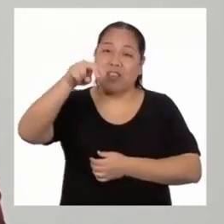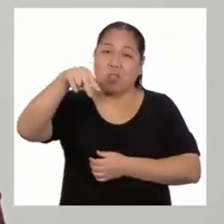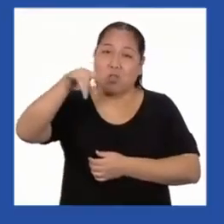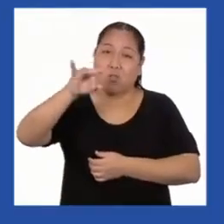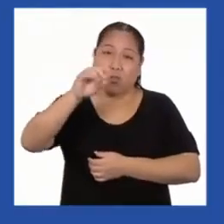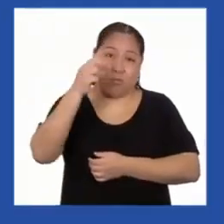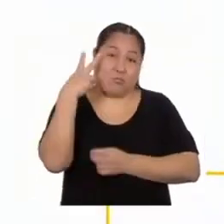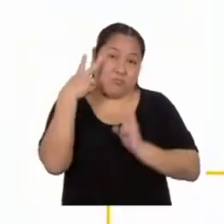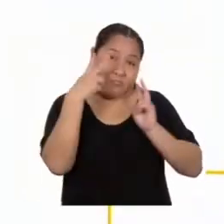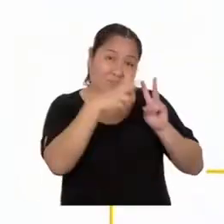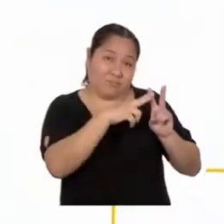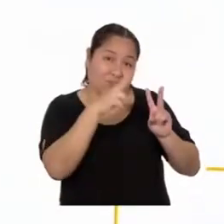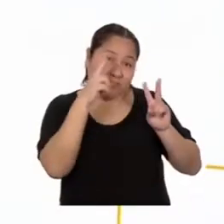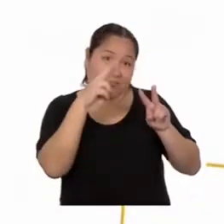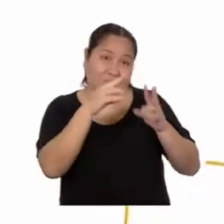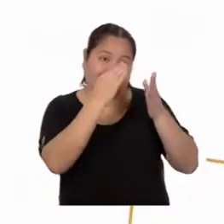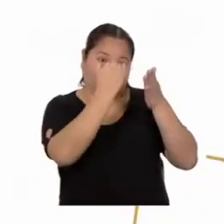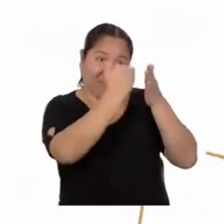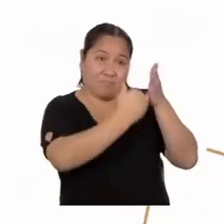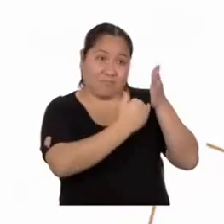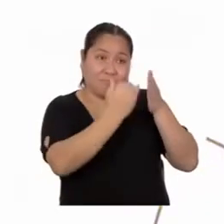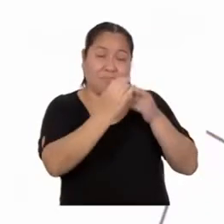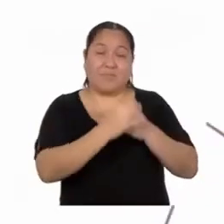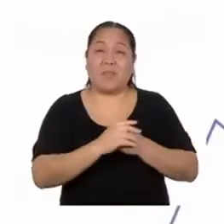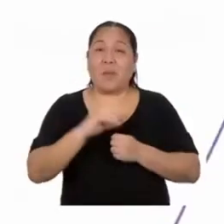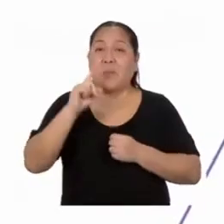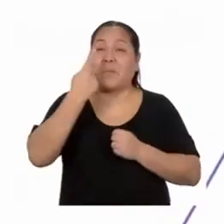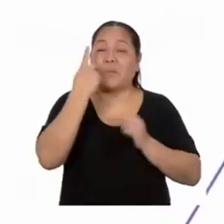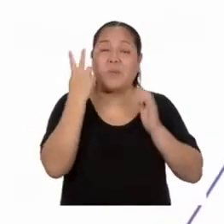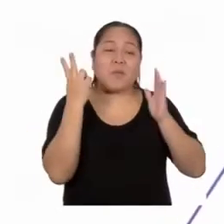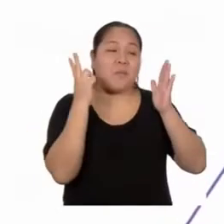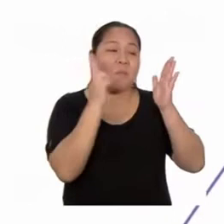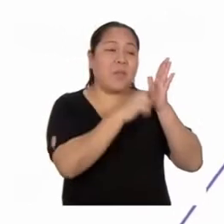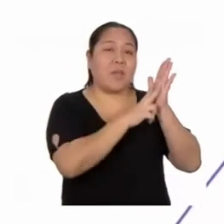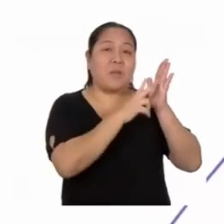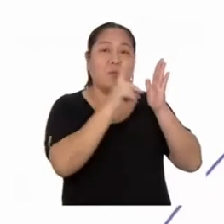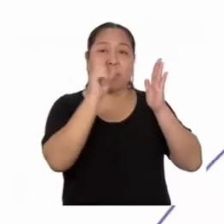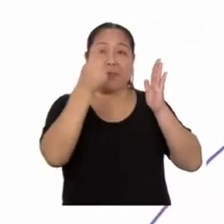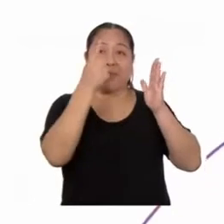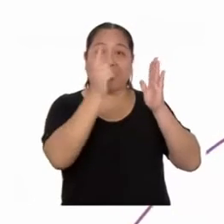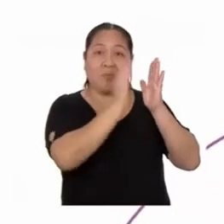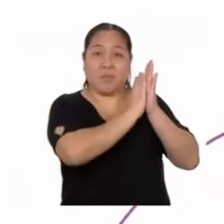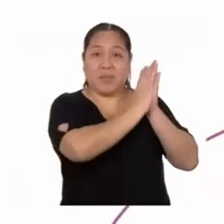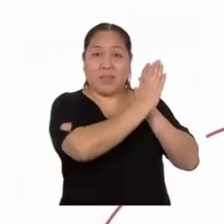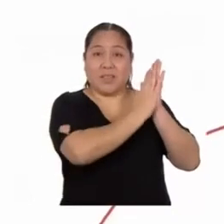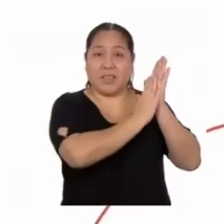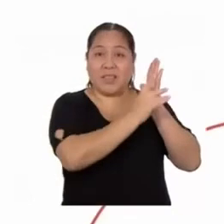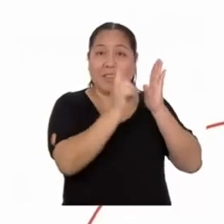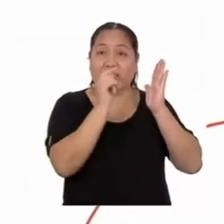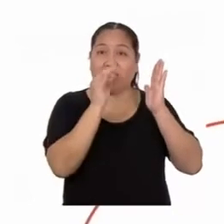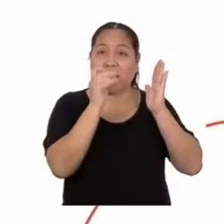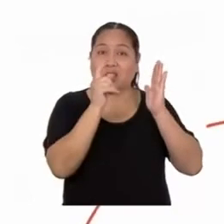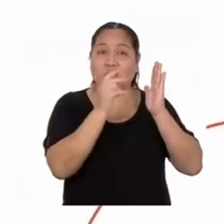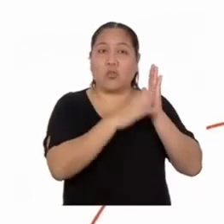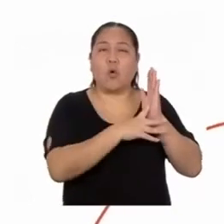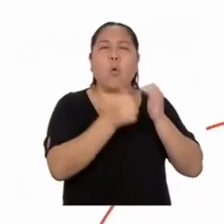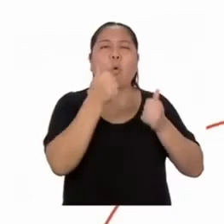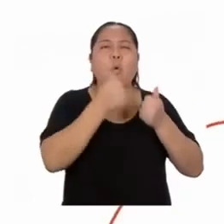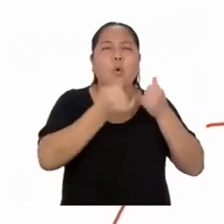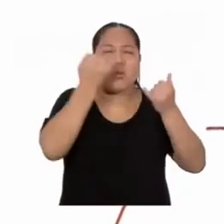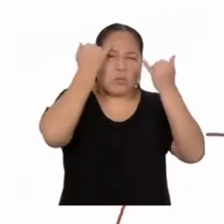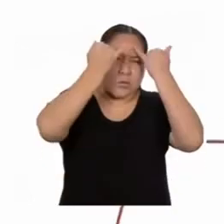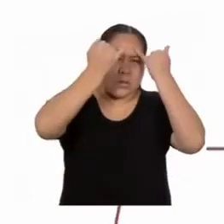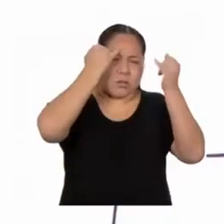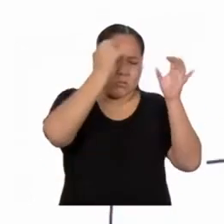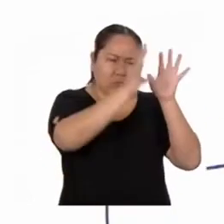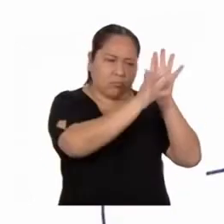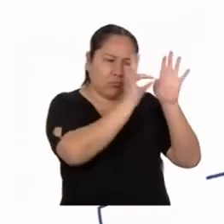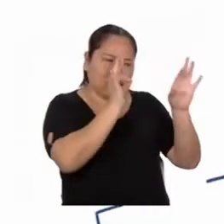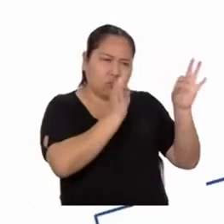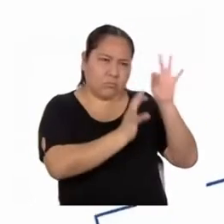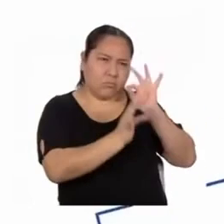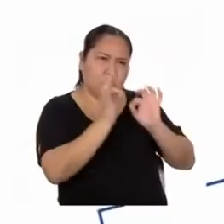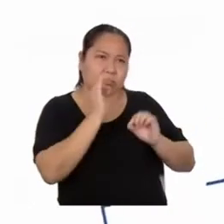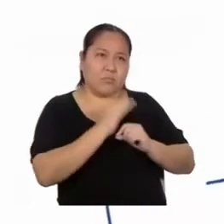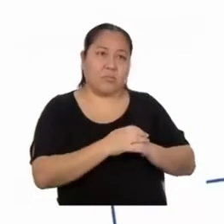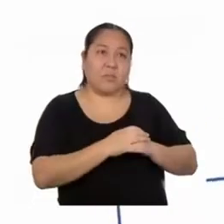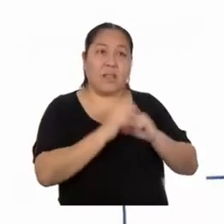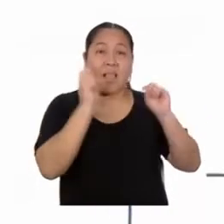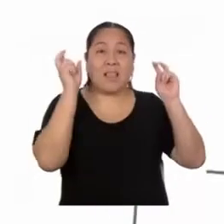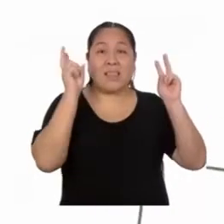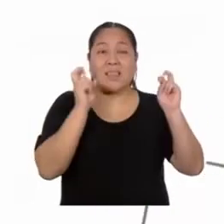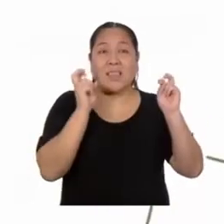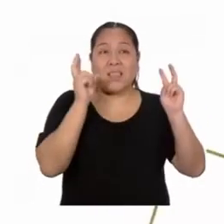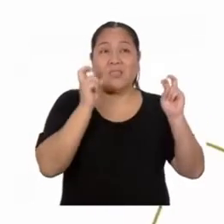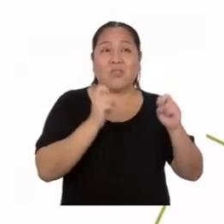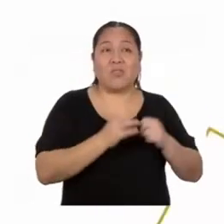en casa. Pero primero observemos el primer texto para ver qué ideas obtenemos de él. El título